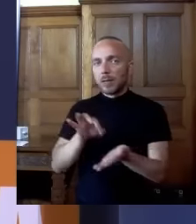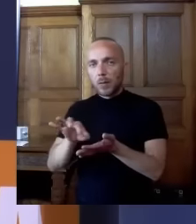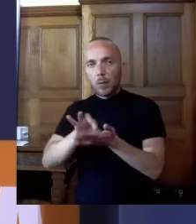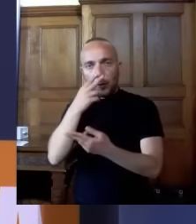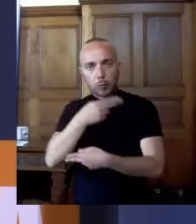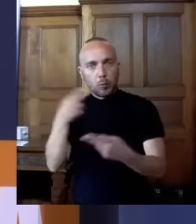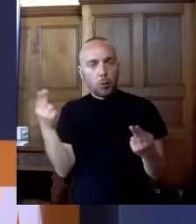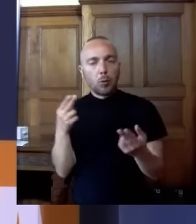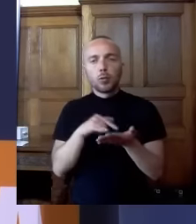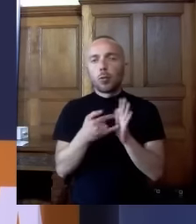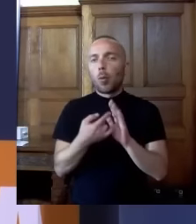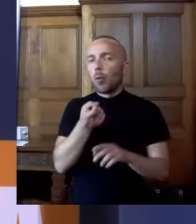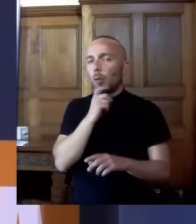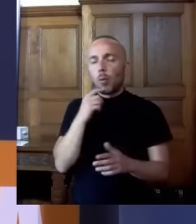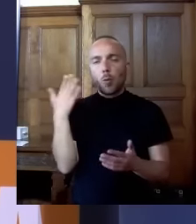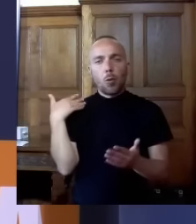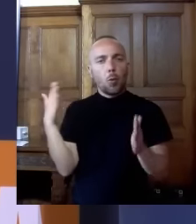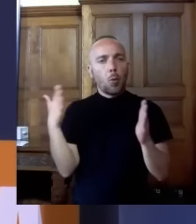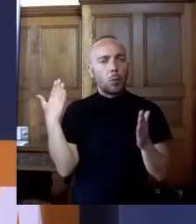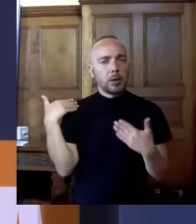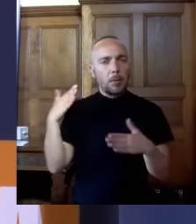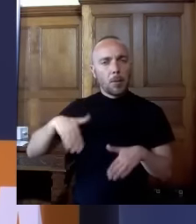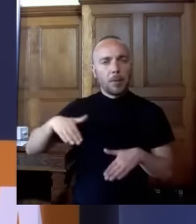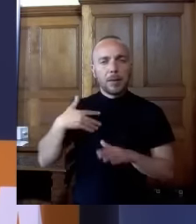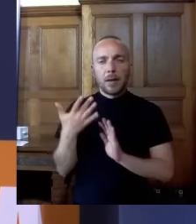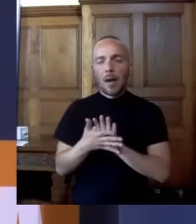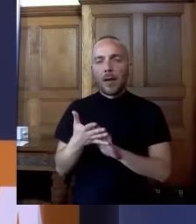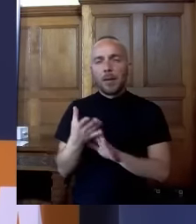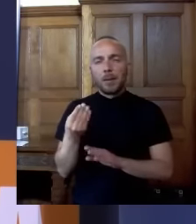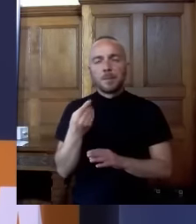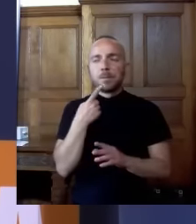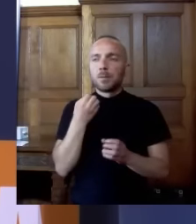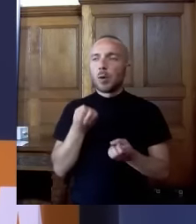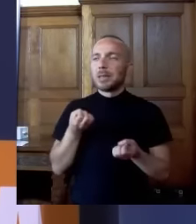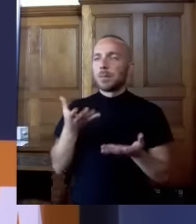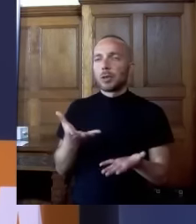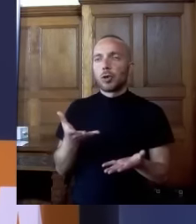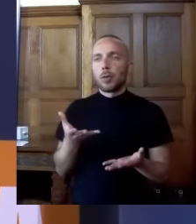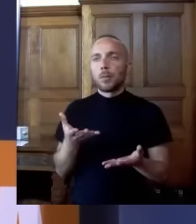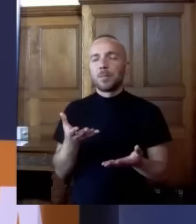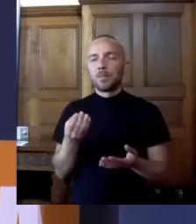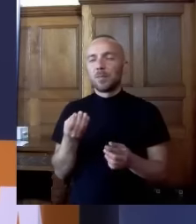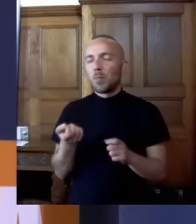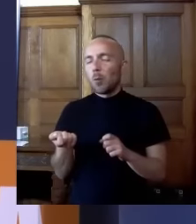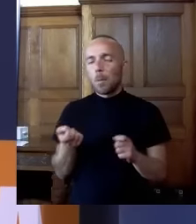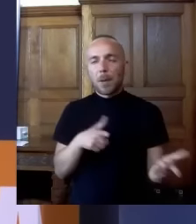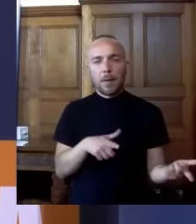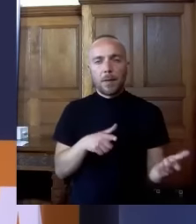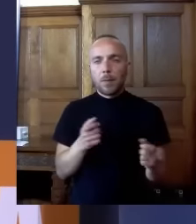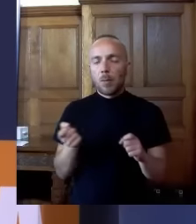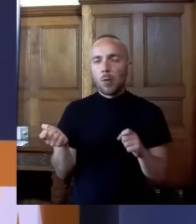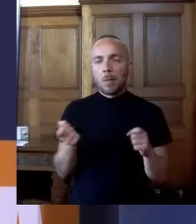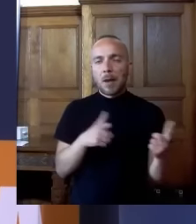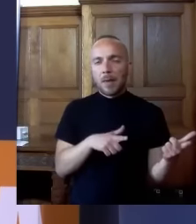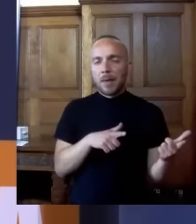públicos Hablan mucho últimamente de de una expresión que es muy parecida muy parecida a